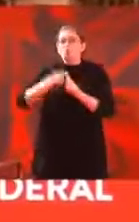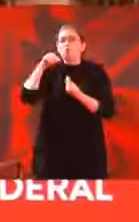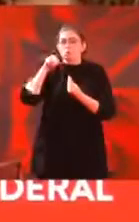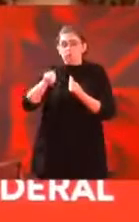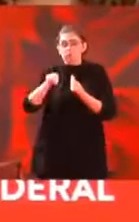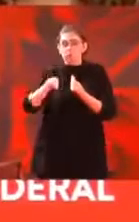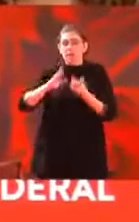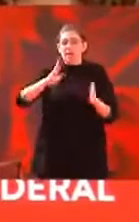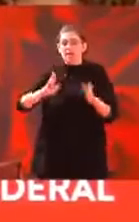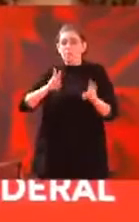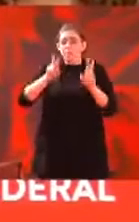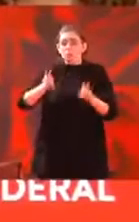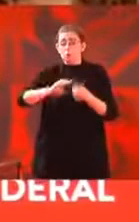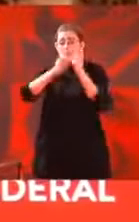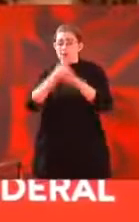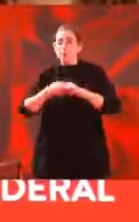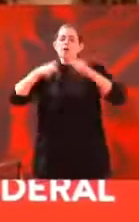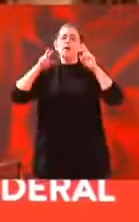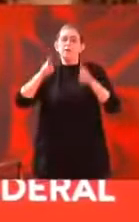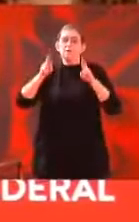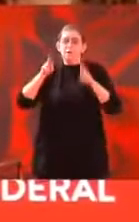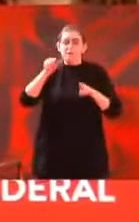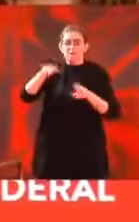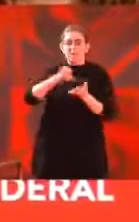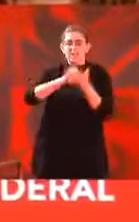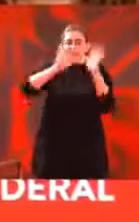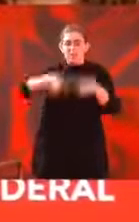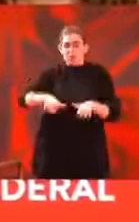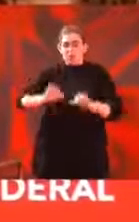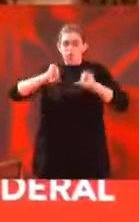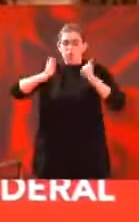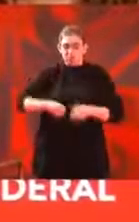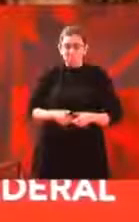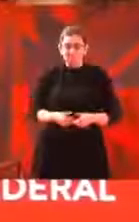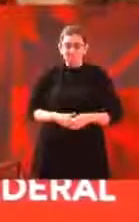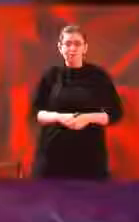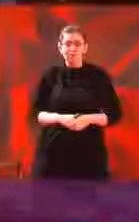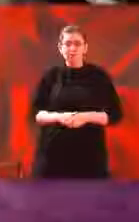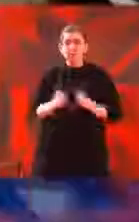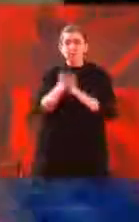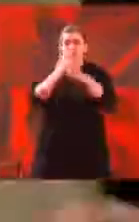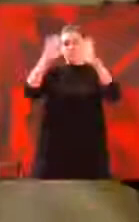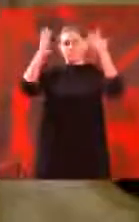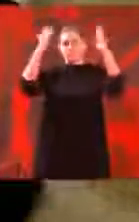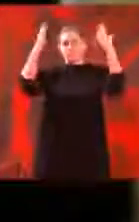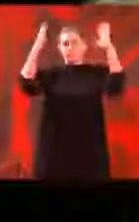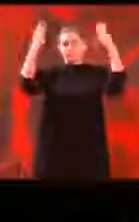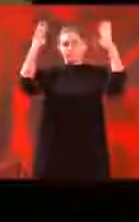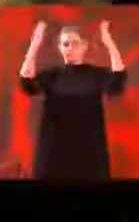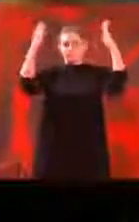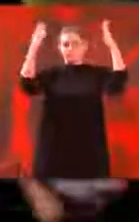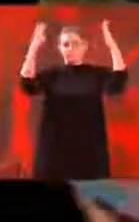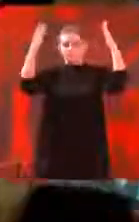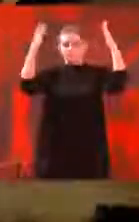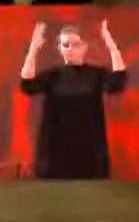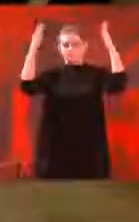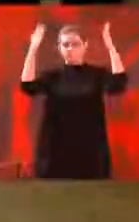nueva etapa de cambio y esperanza en Castilla y León. Y compañeros,